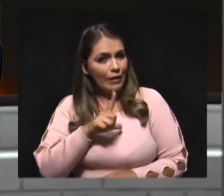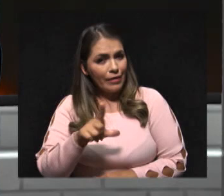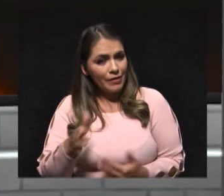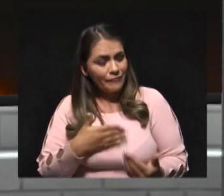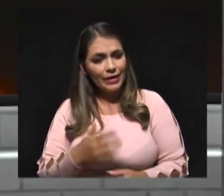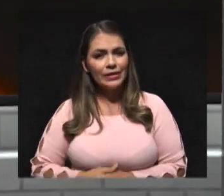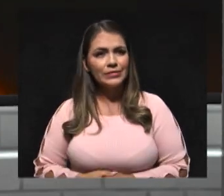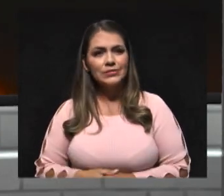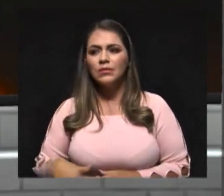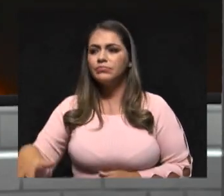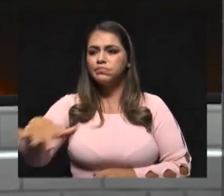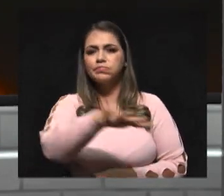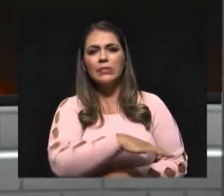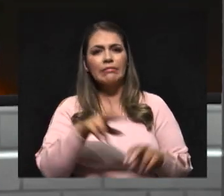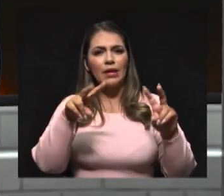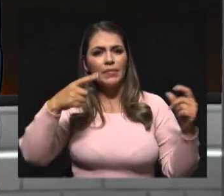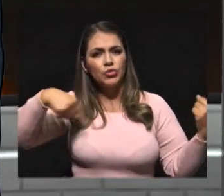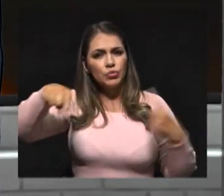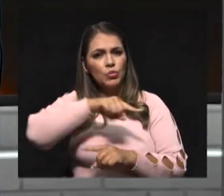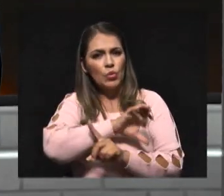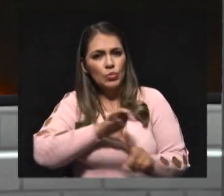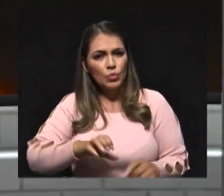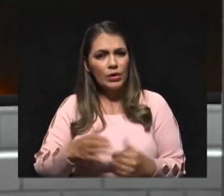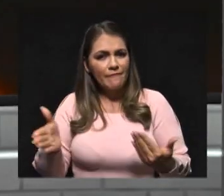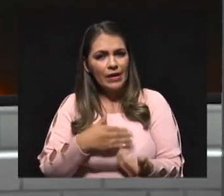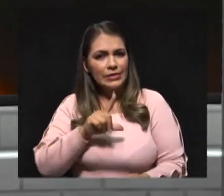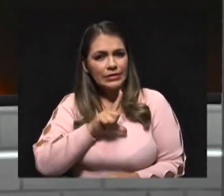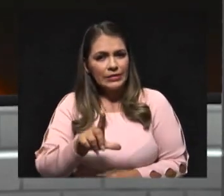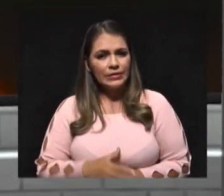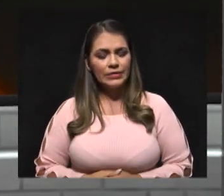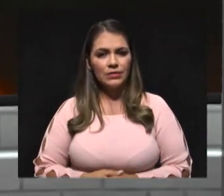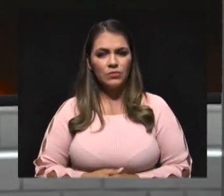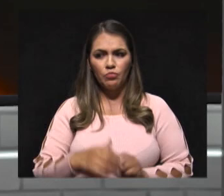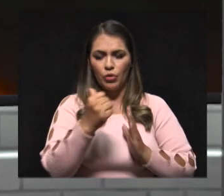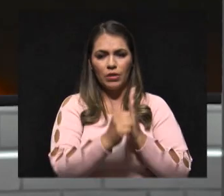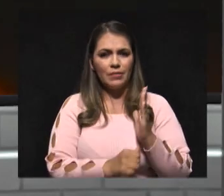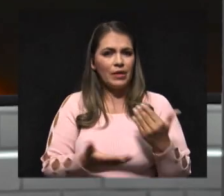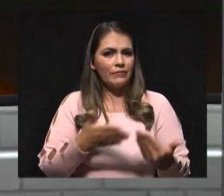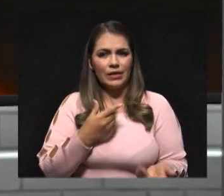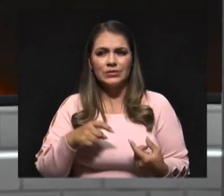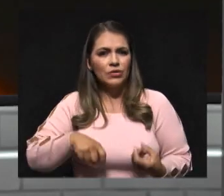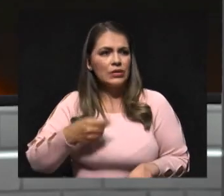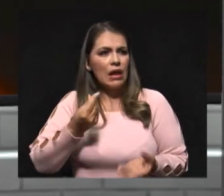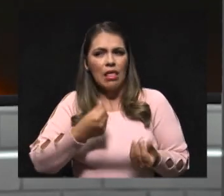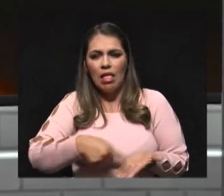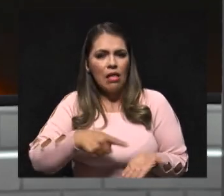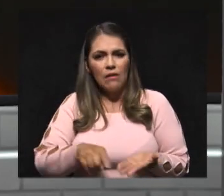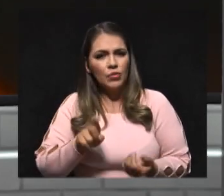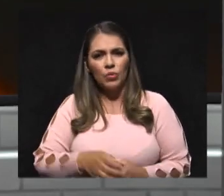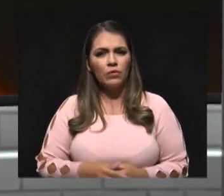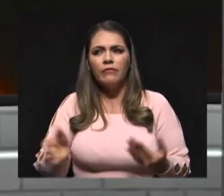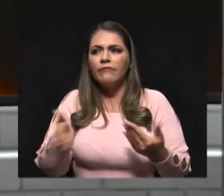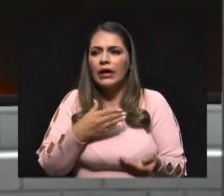su región en su municipio esa cultura generar un programa dentro de la formación de la comunidad para entender el